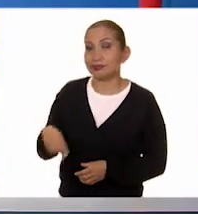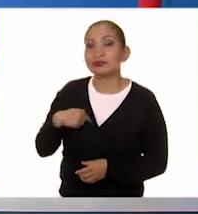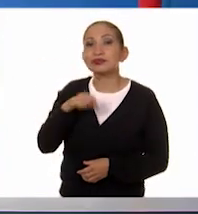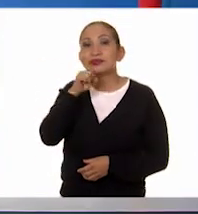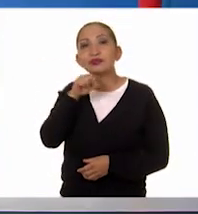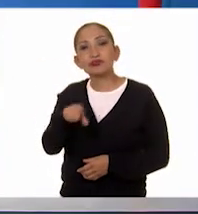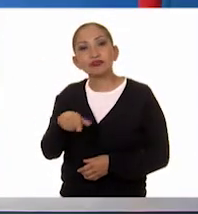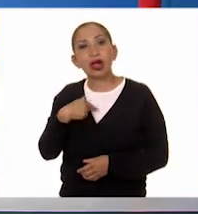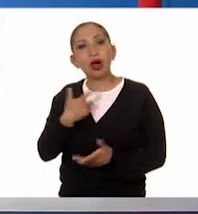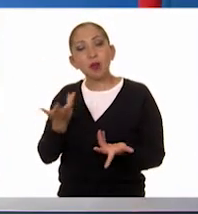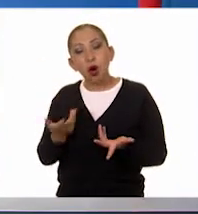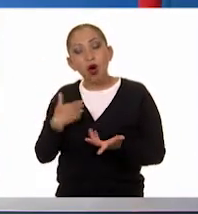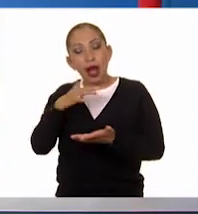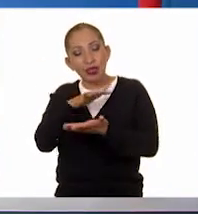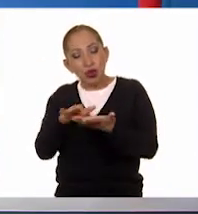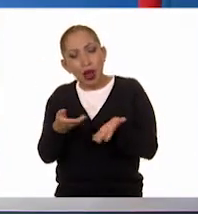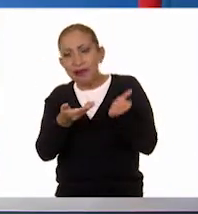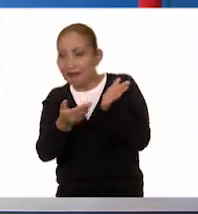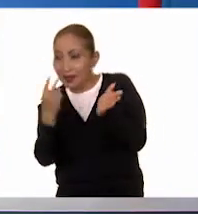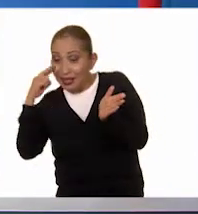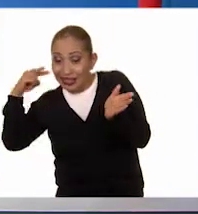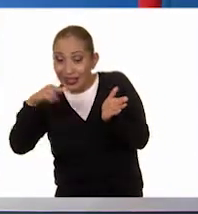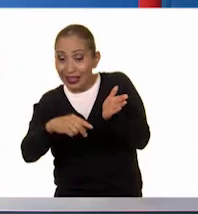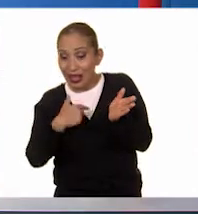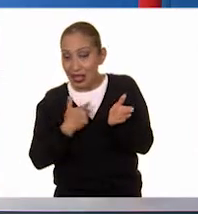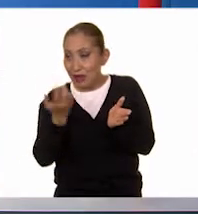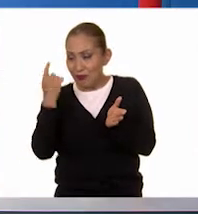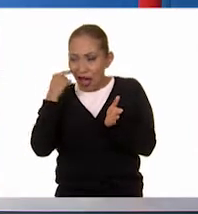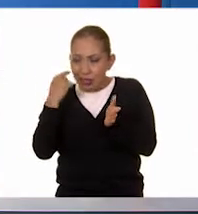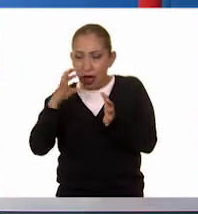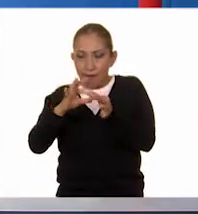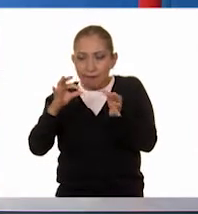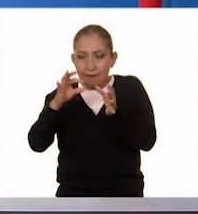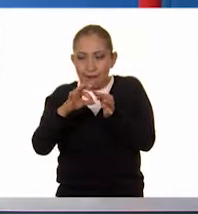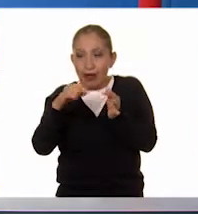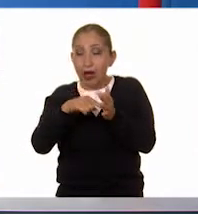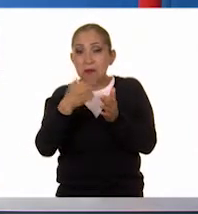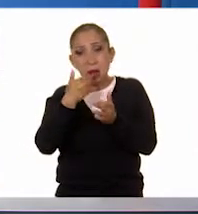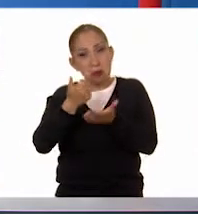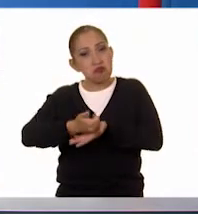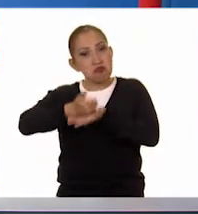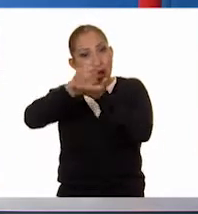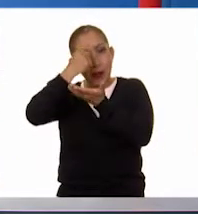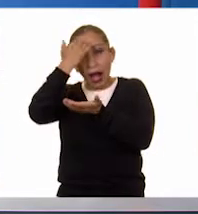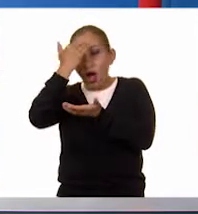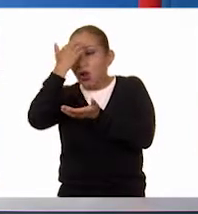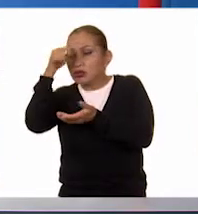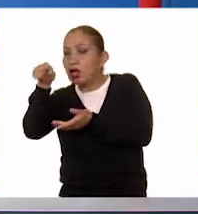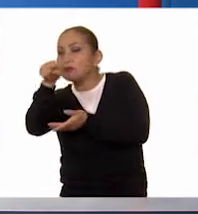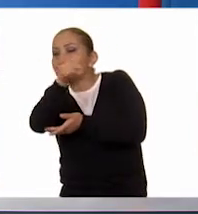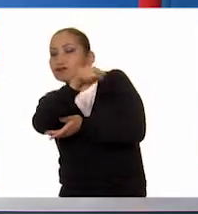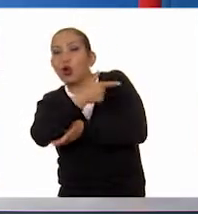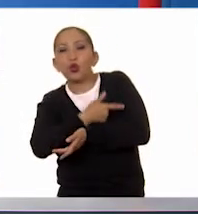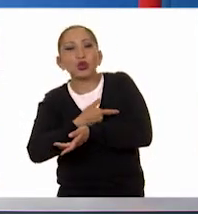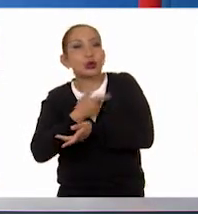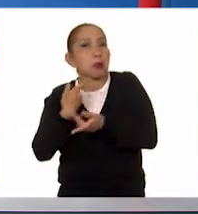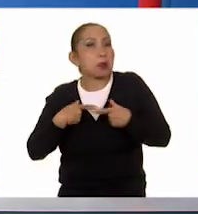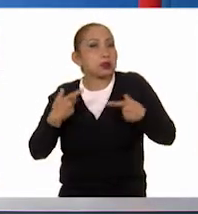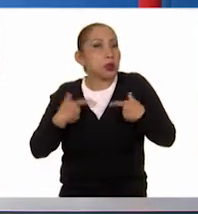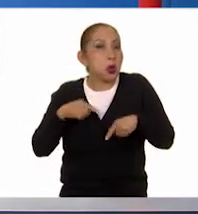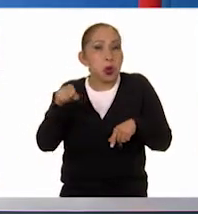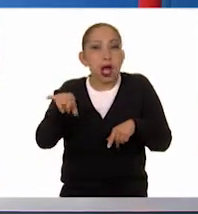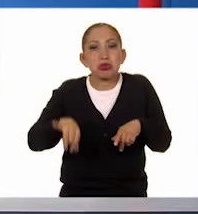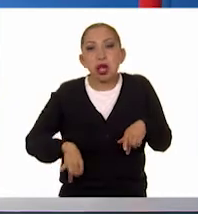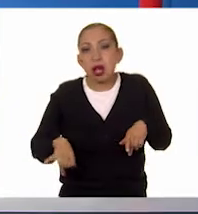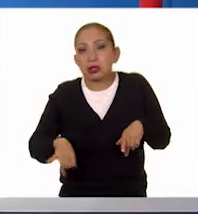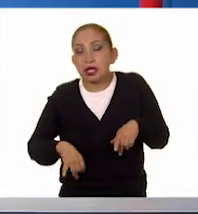Además, compartir nuestras lecturas y nuestras apreciaciones sobre ellas, pues es un buen medio para conocer los gustos e intereses de los demás y también